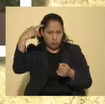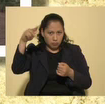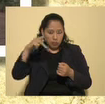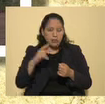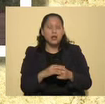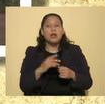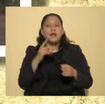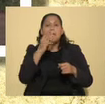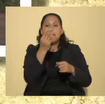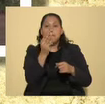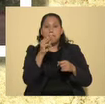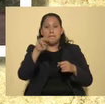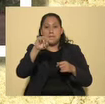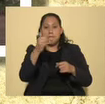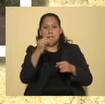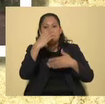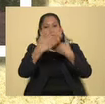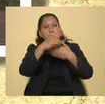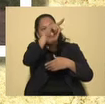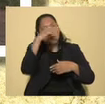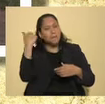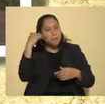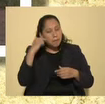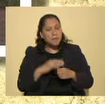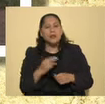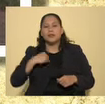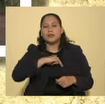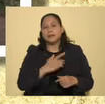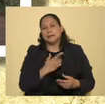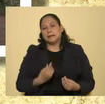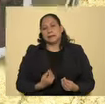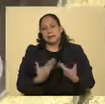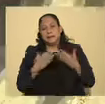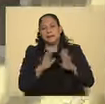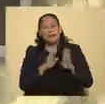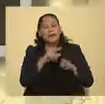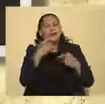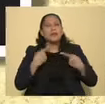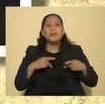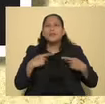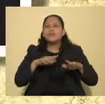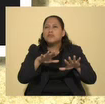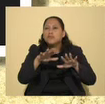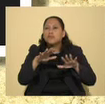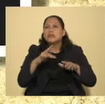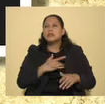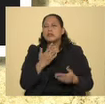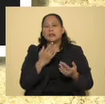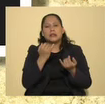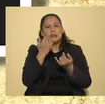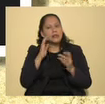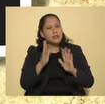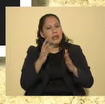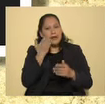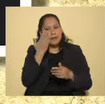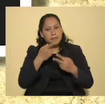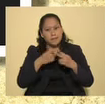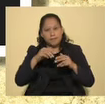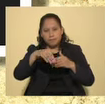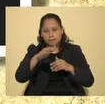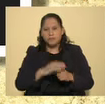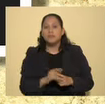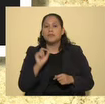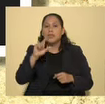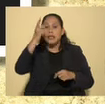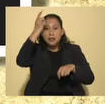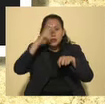en Guadalajara y pues estamos muy entusiasmados con ya empezar este diálogo con el público. Este montaje en particular es una coproducción de la Dirección de